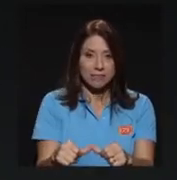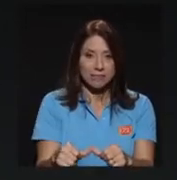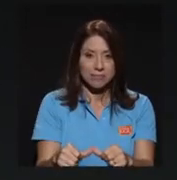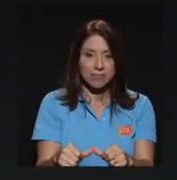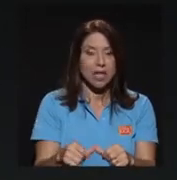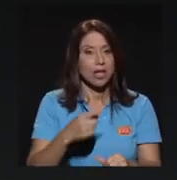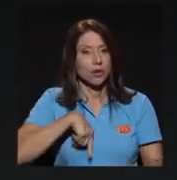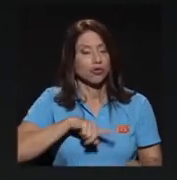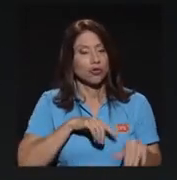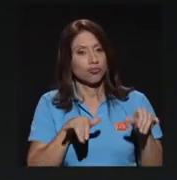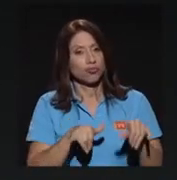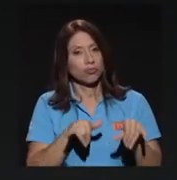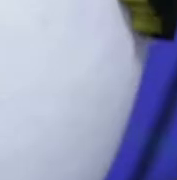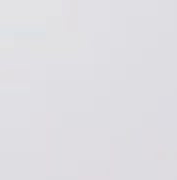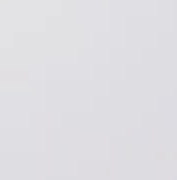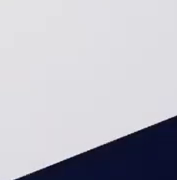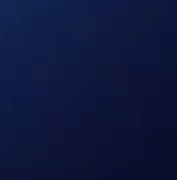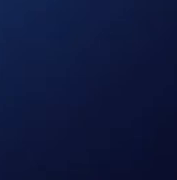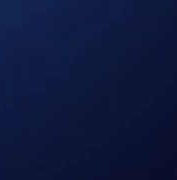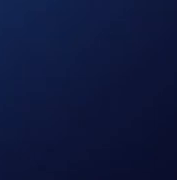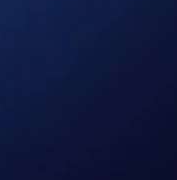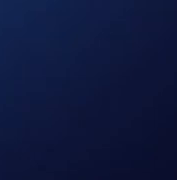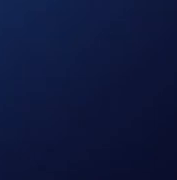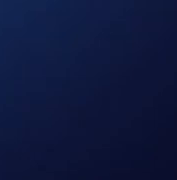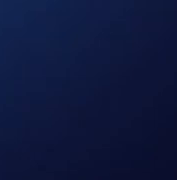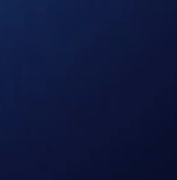nosotros estamos de vuelta